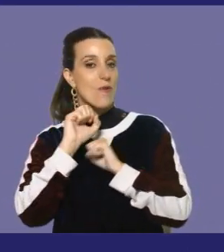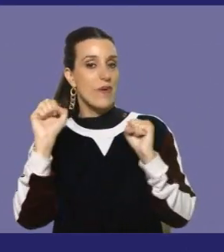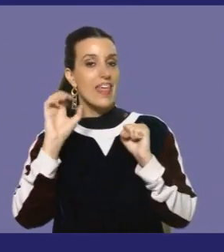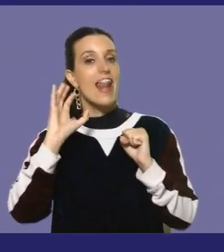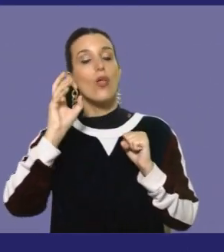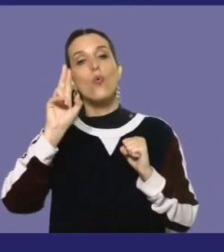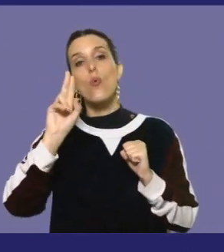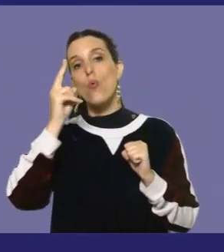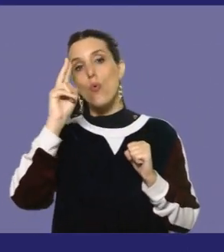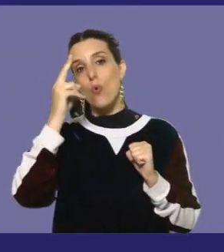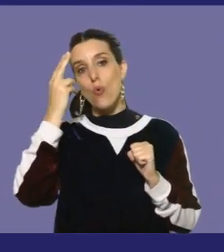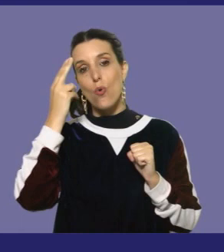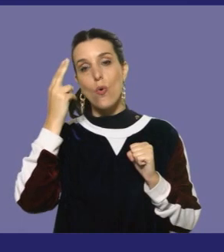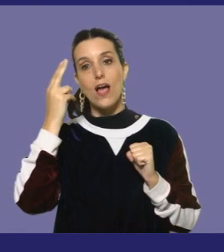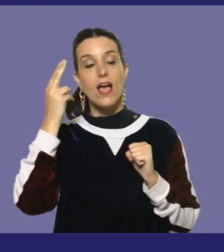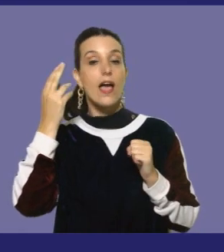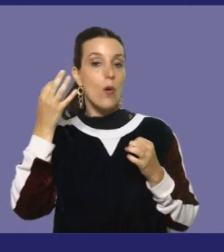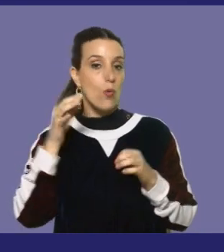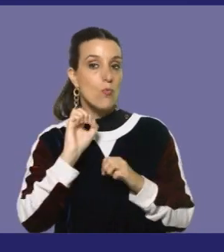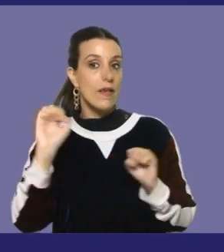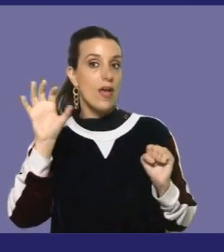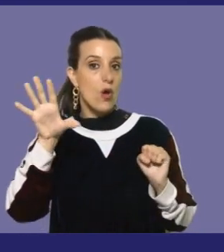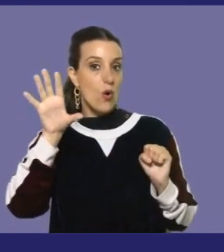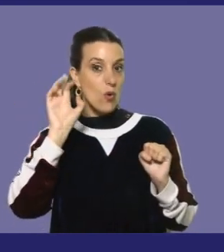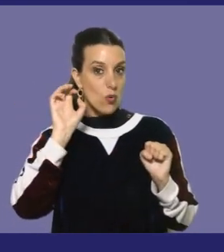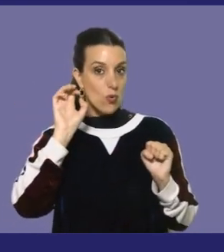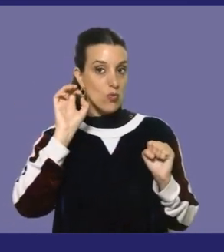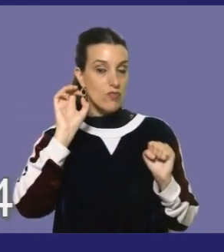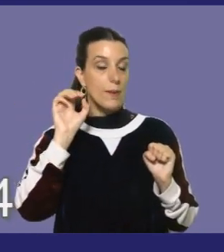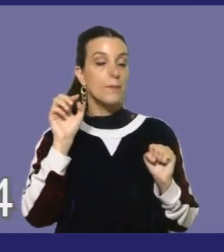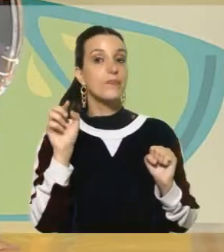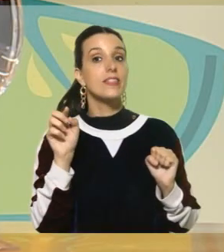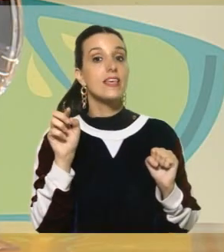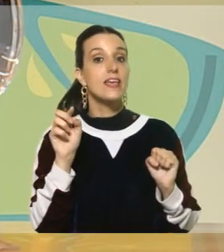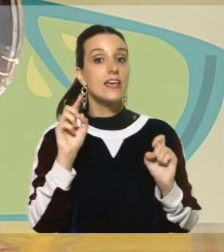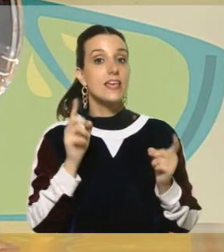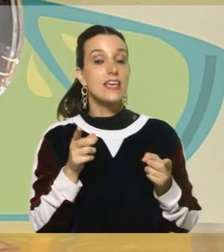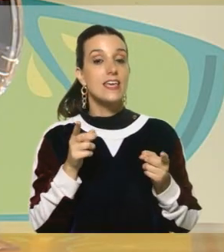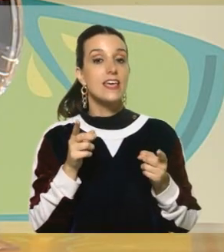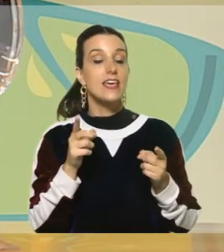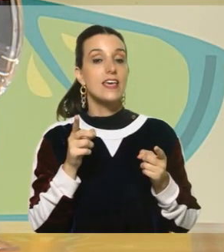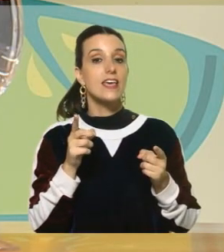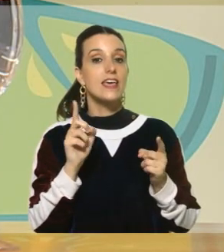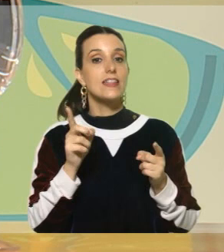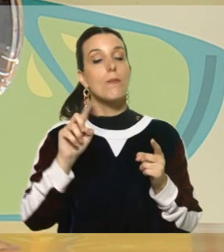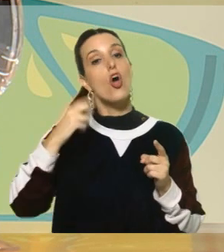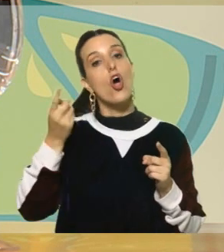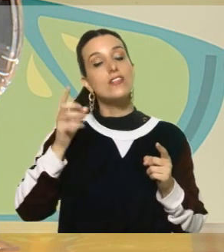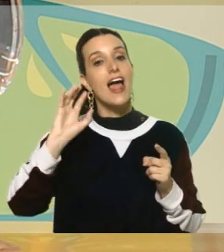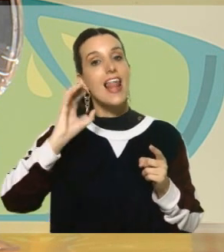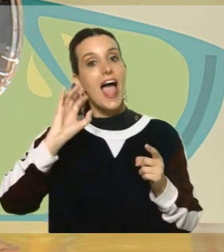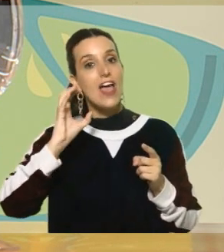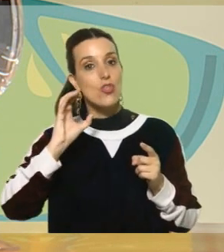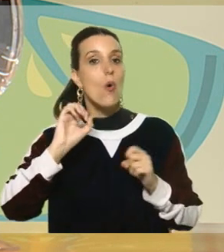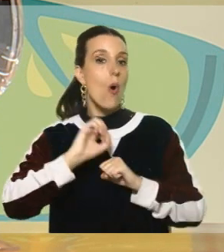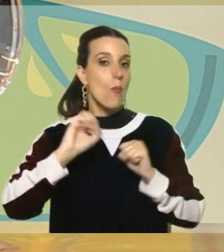Uruguay, 50 onda media, 94.7 frecuencia modulada, y la red de frecuencia modulada del interior nos